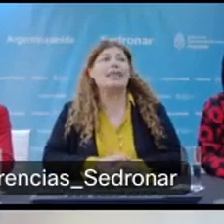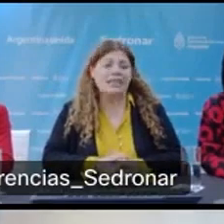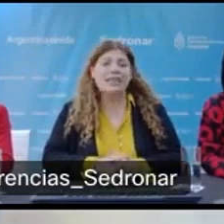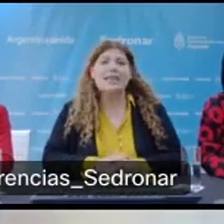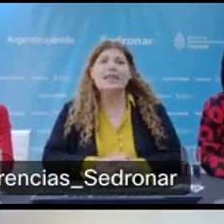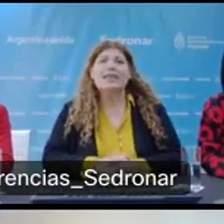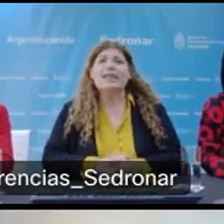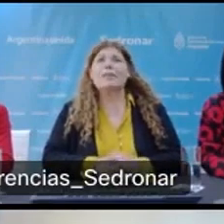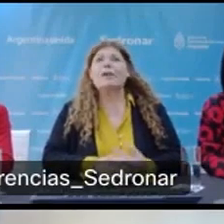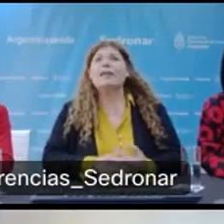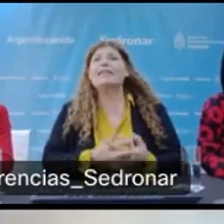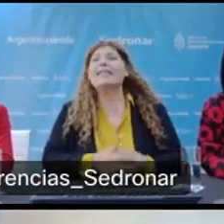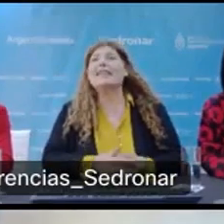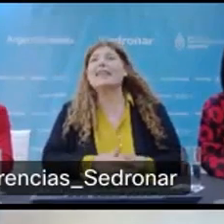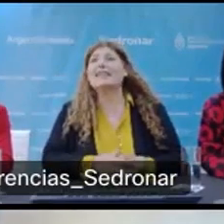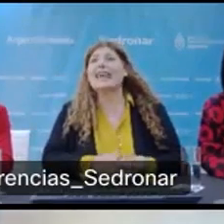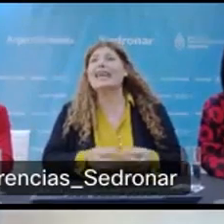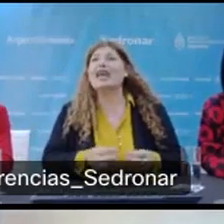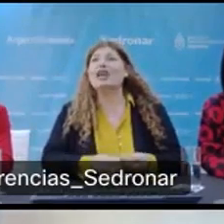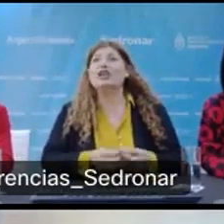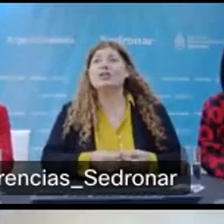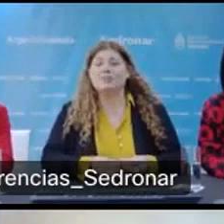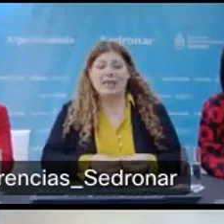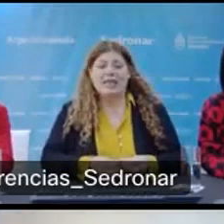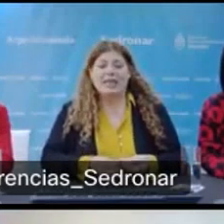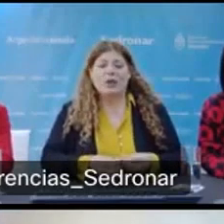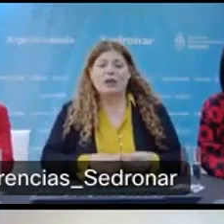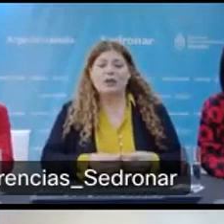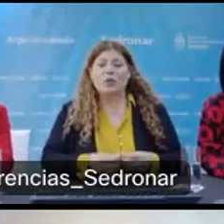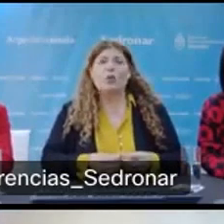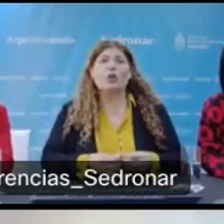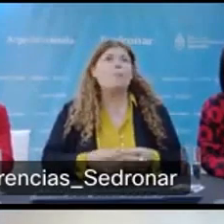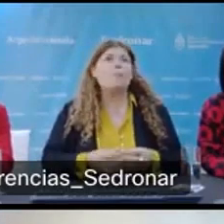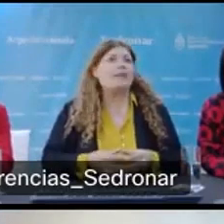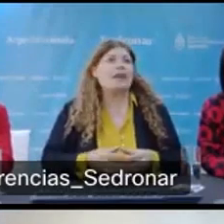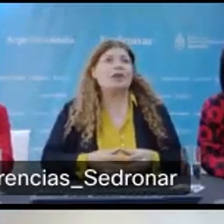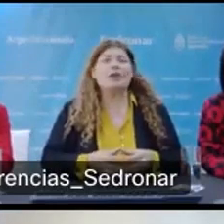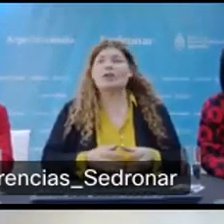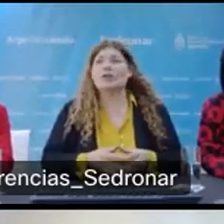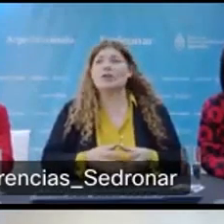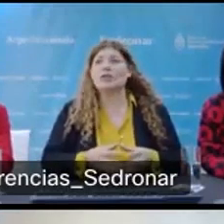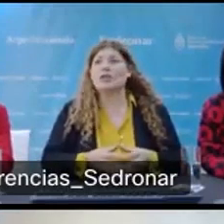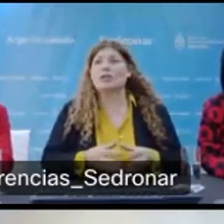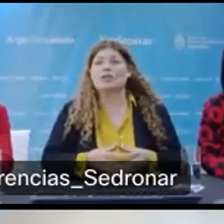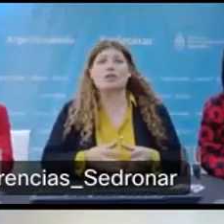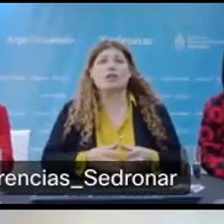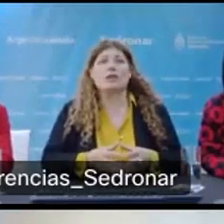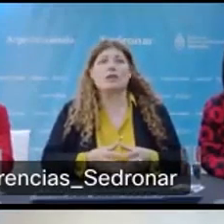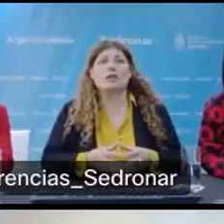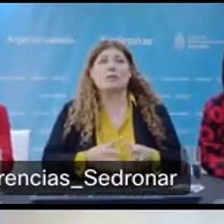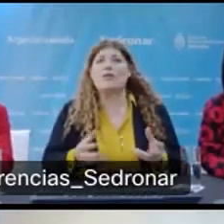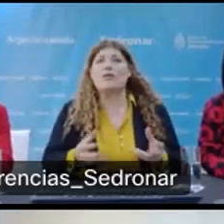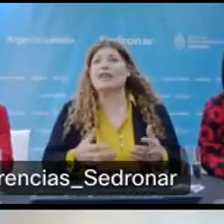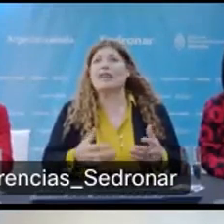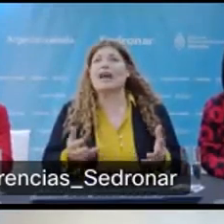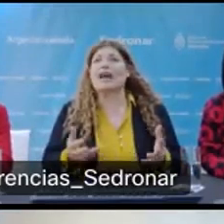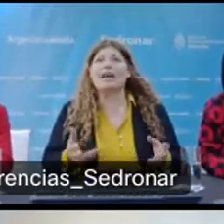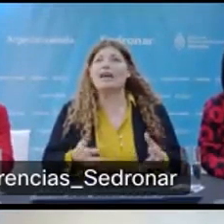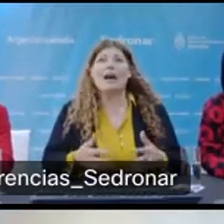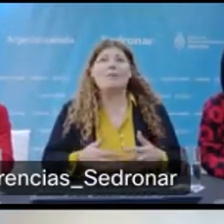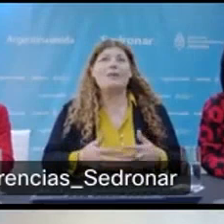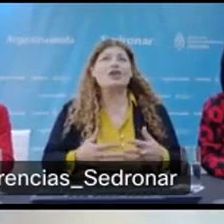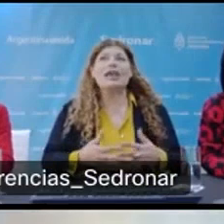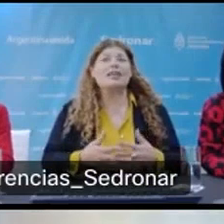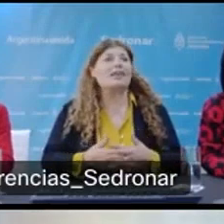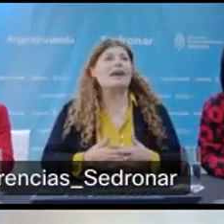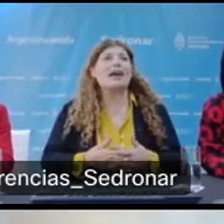acompañar. Y después decirles que hay algo, y cuando uno aprende, ¿no? No sé, nosotros estamos acá frente